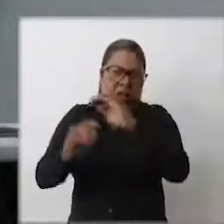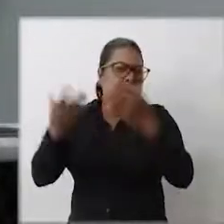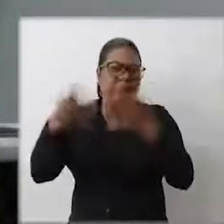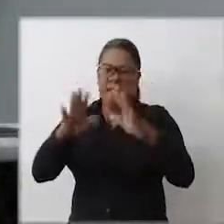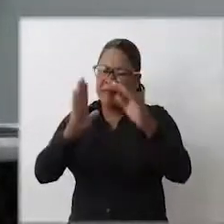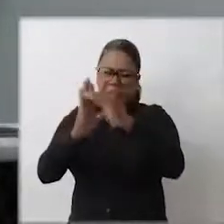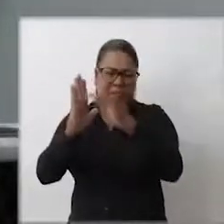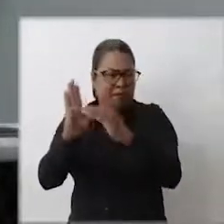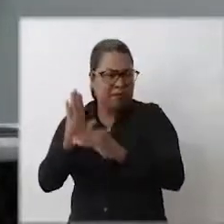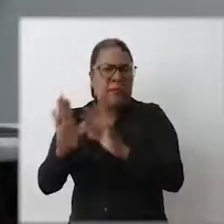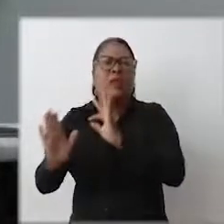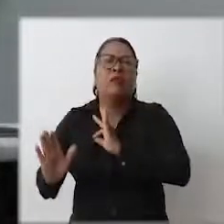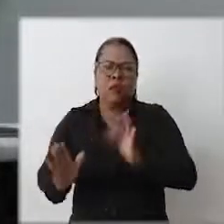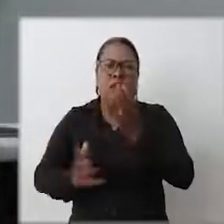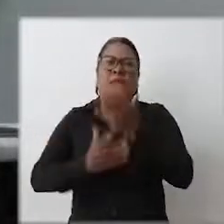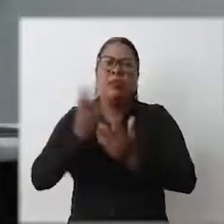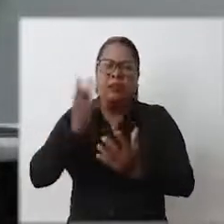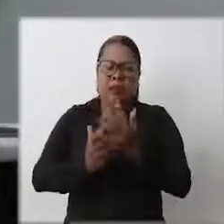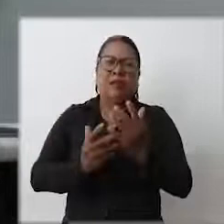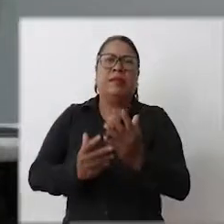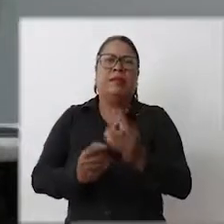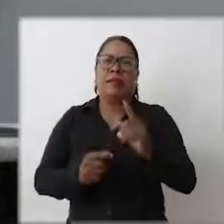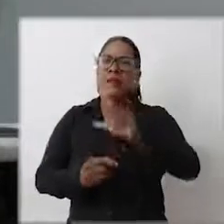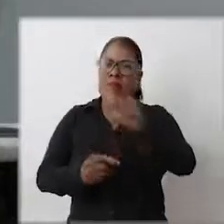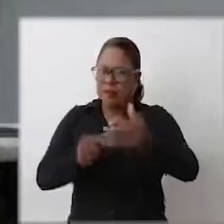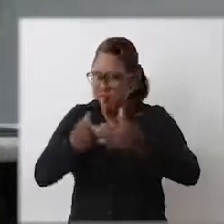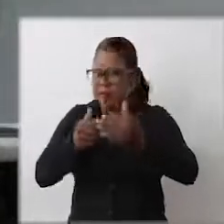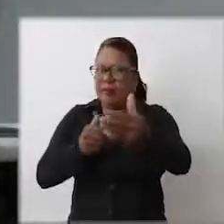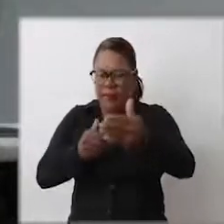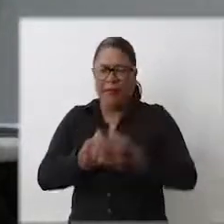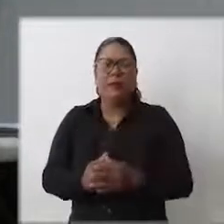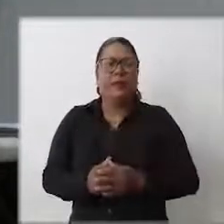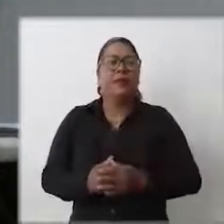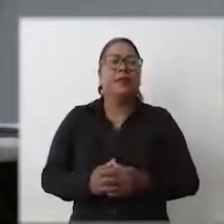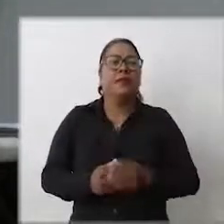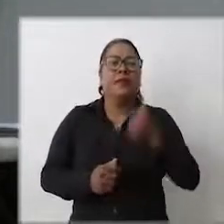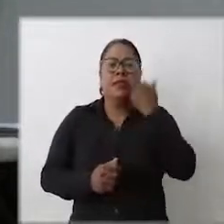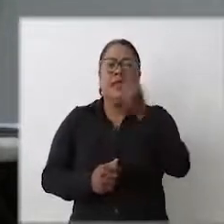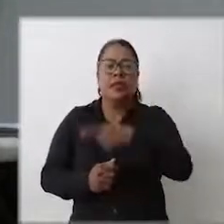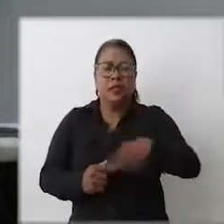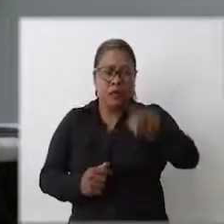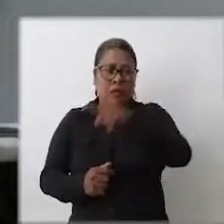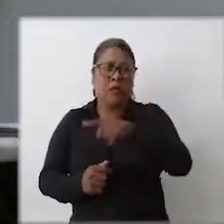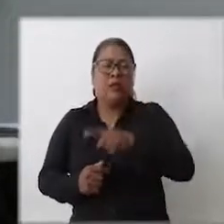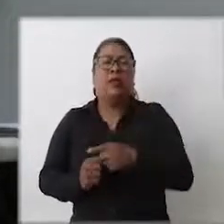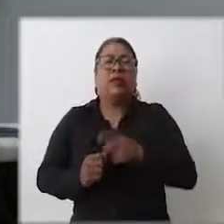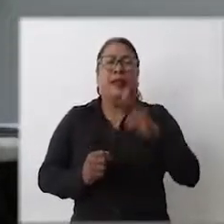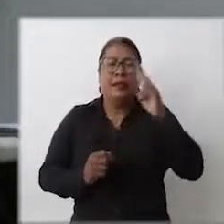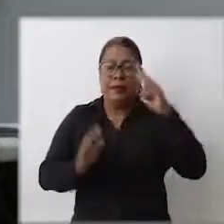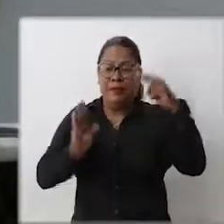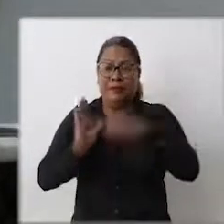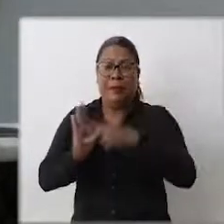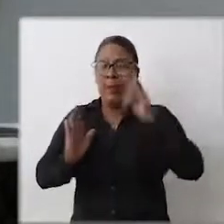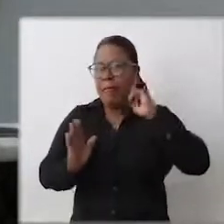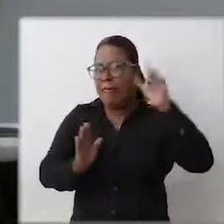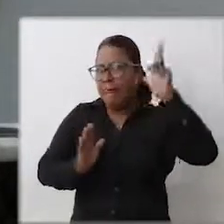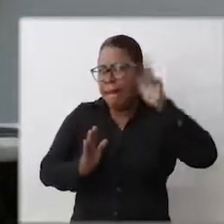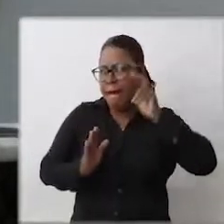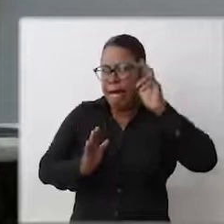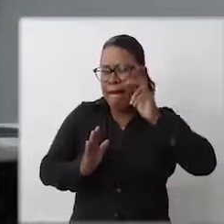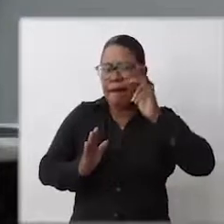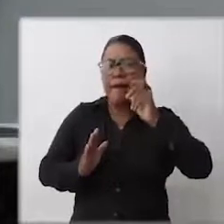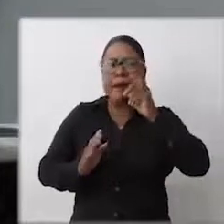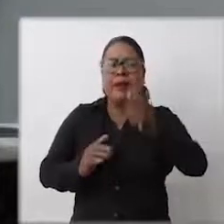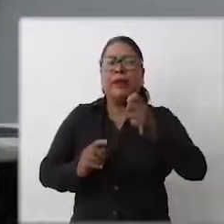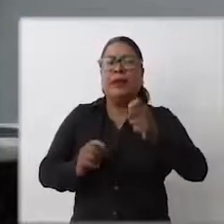código QR al que se puede acceder para poder obtener información relativa al espacio en donde está